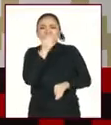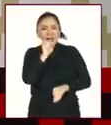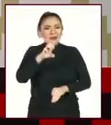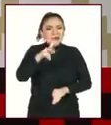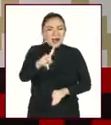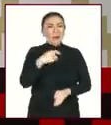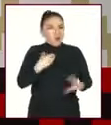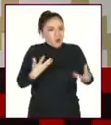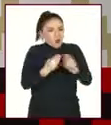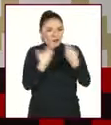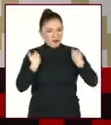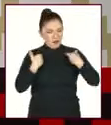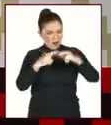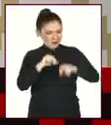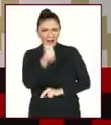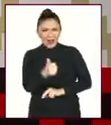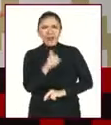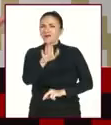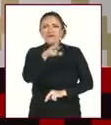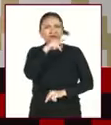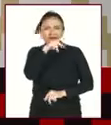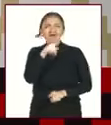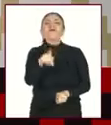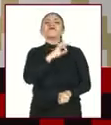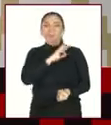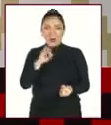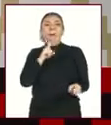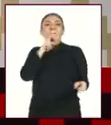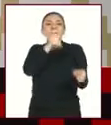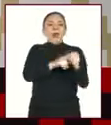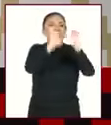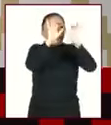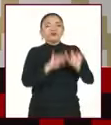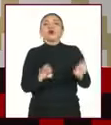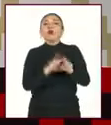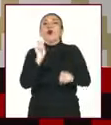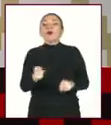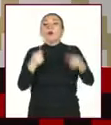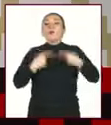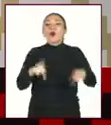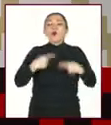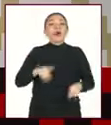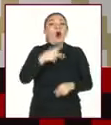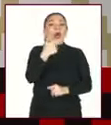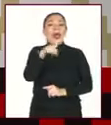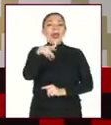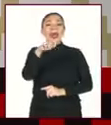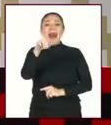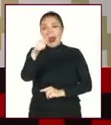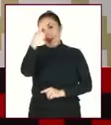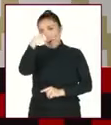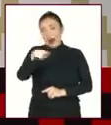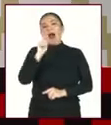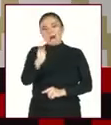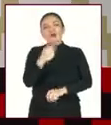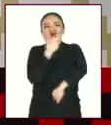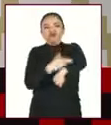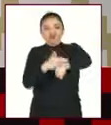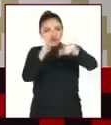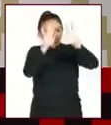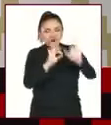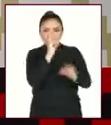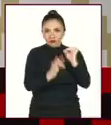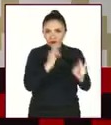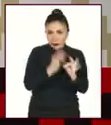formar parte de la plantilla de una escuela, no se preocupen. Pueden registrarse como público en general para completar este proceso.